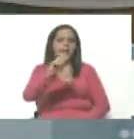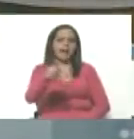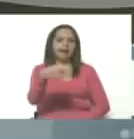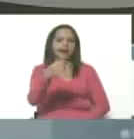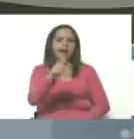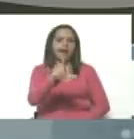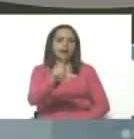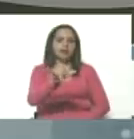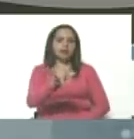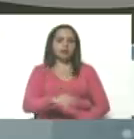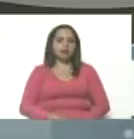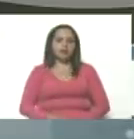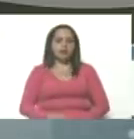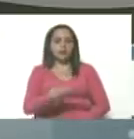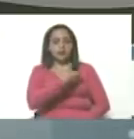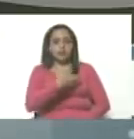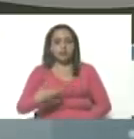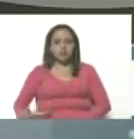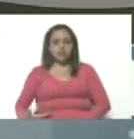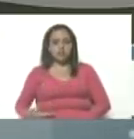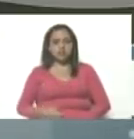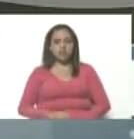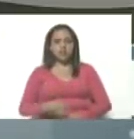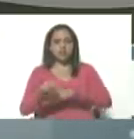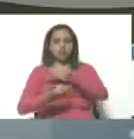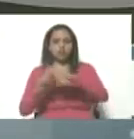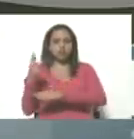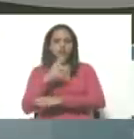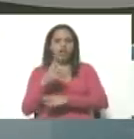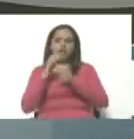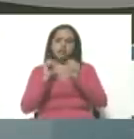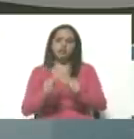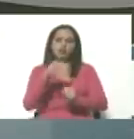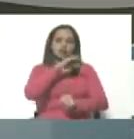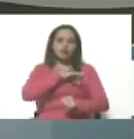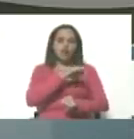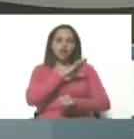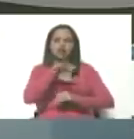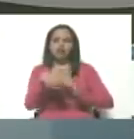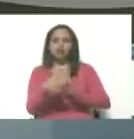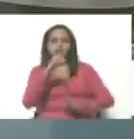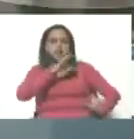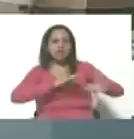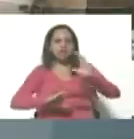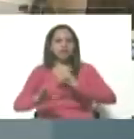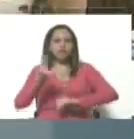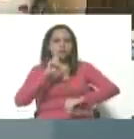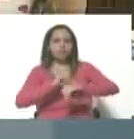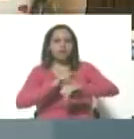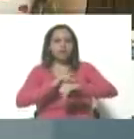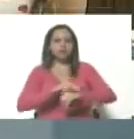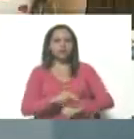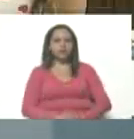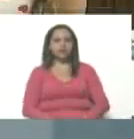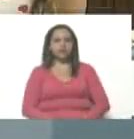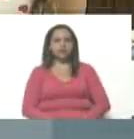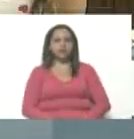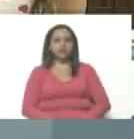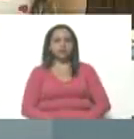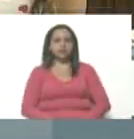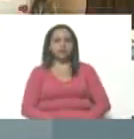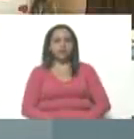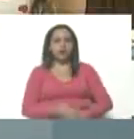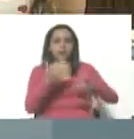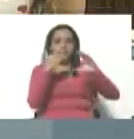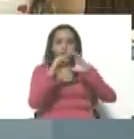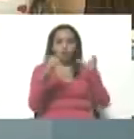presidenta del Instituto Venezolano de los Seguros Sociales, a todos los científicos, científicas, médicas. Ahí les envié